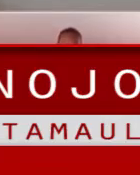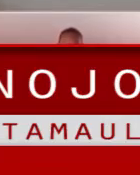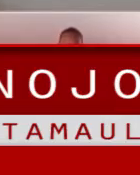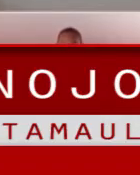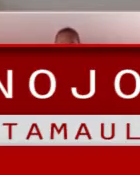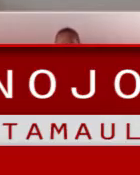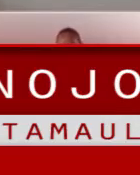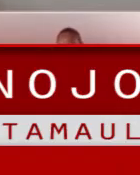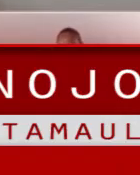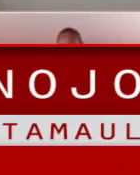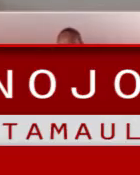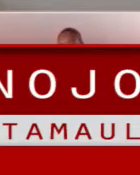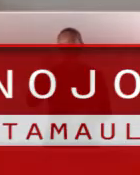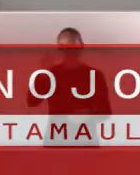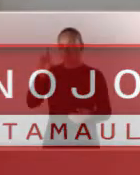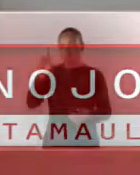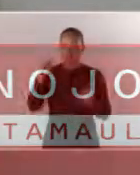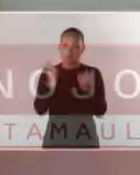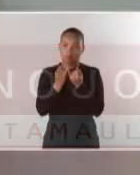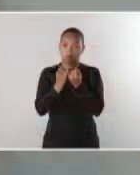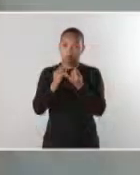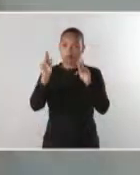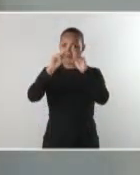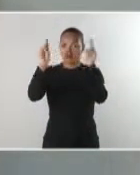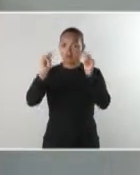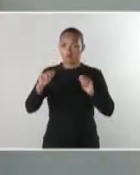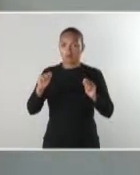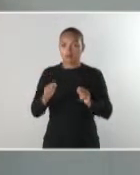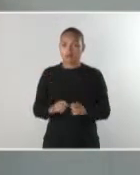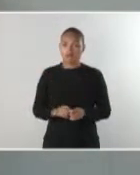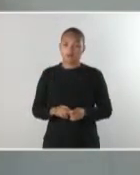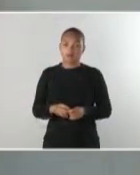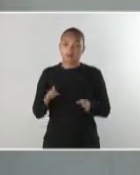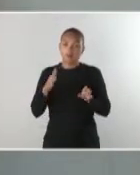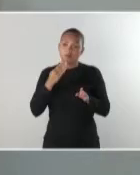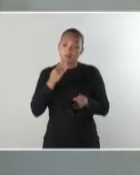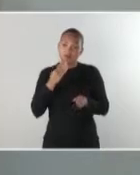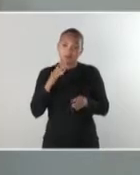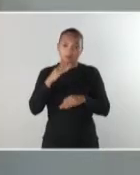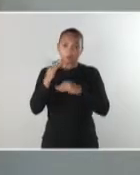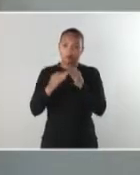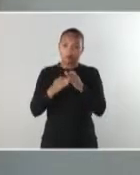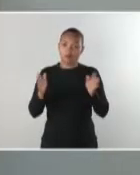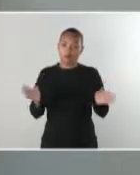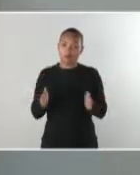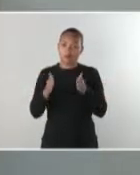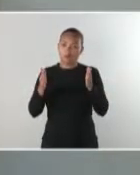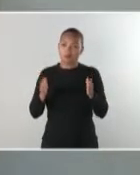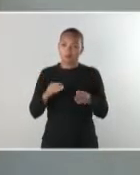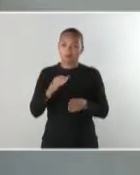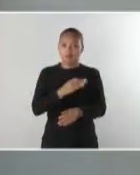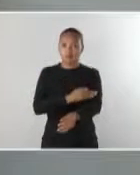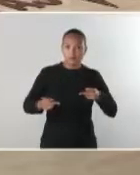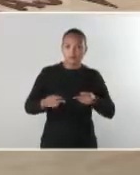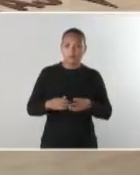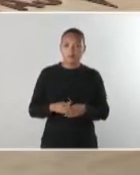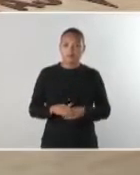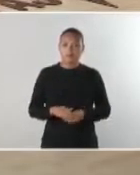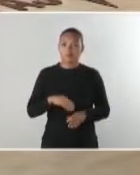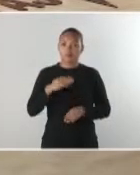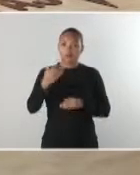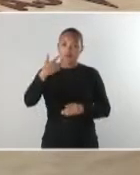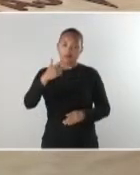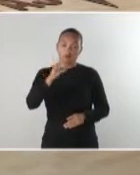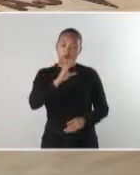Baltasar es un voto por la paz, el bienestar y el progreso de tu familia. Muchas gracias.